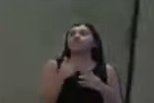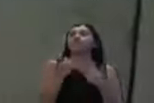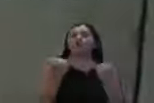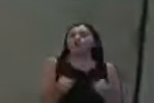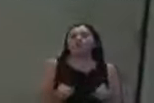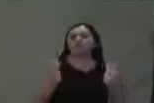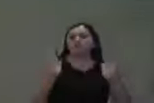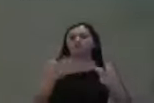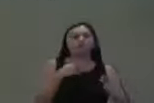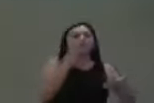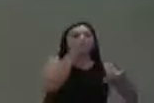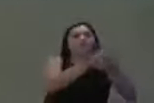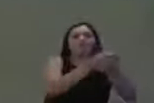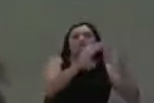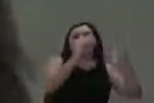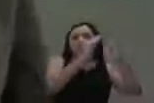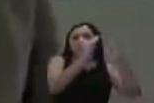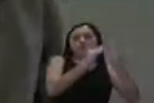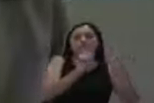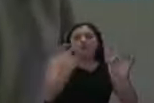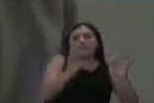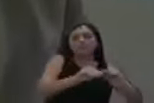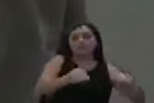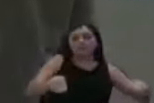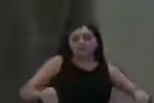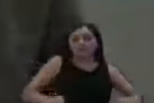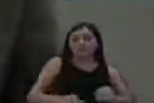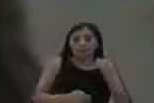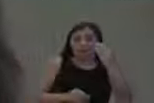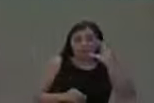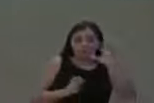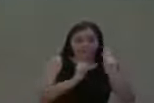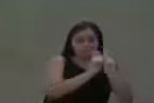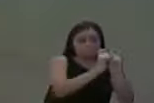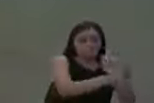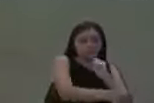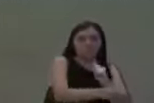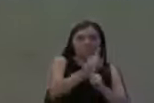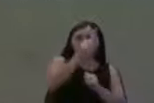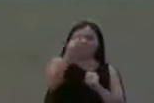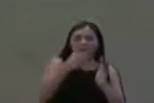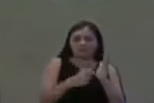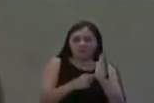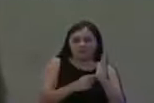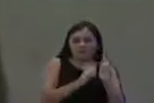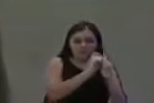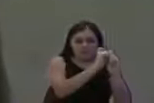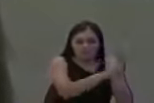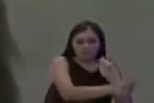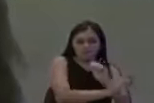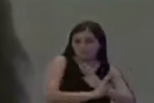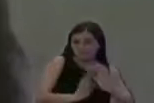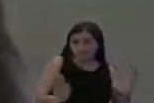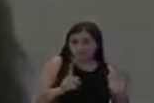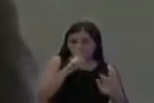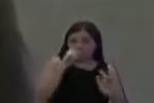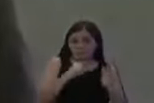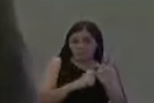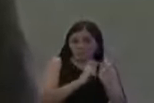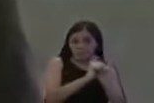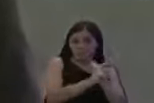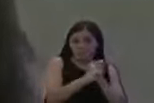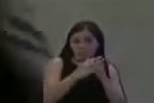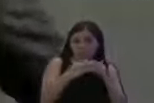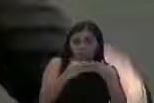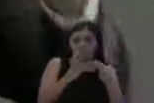día o un terreno a $1,000 después de 10 años lo vendo a $200,000 saben cuánto voy a tener que pagar por Plus